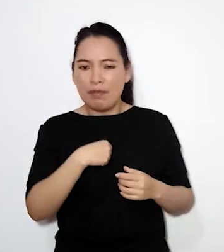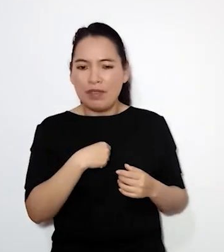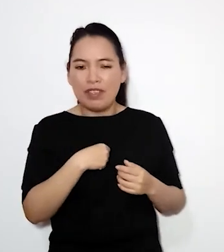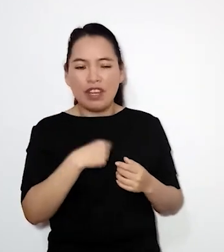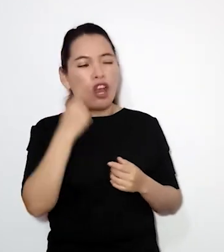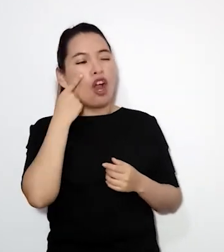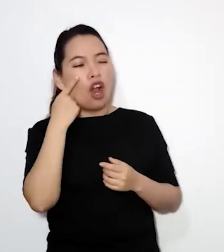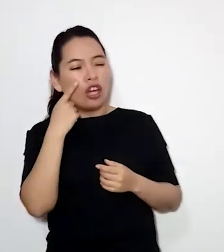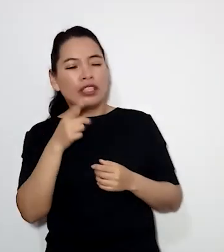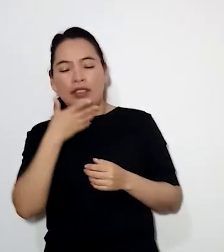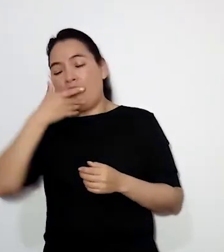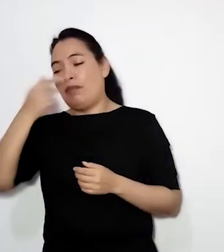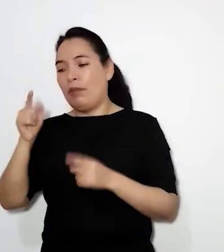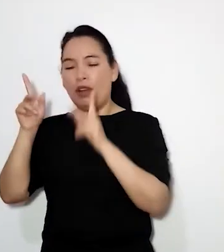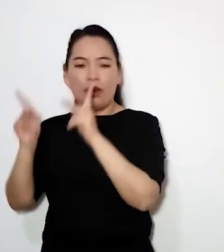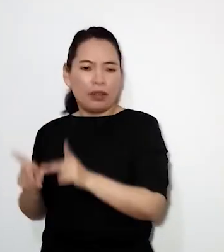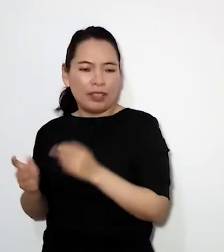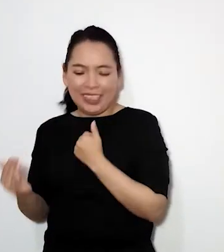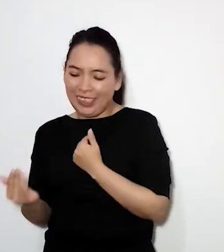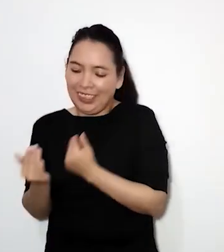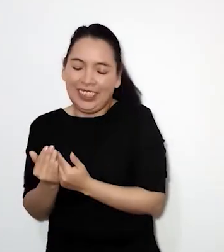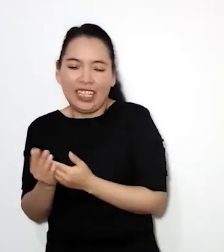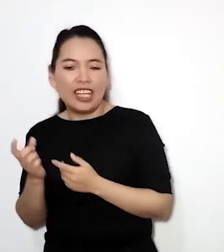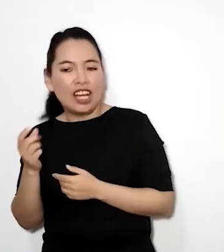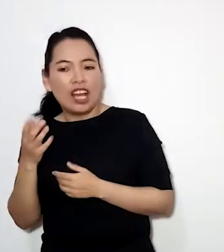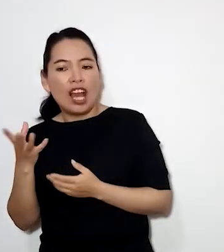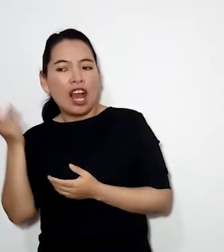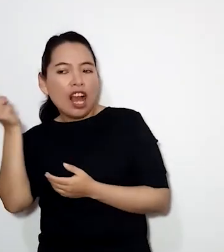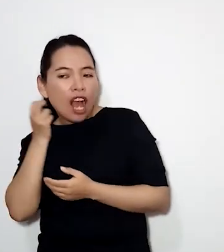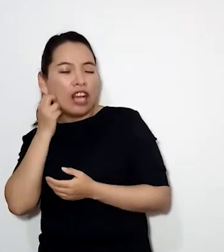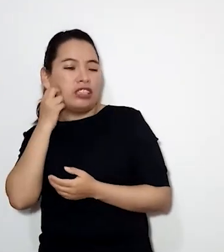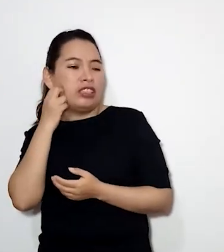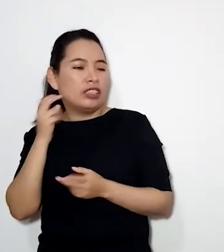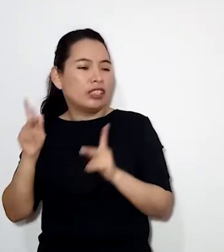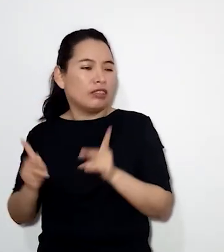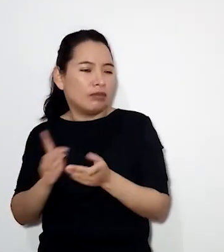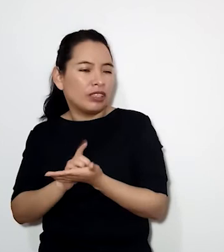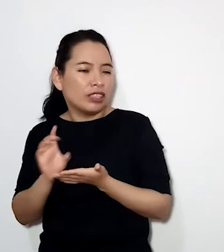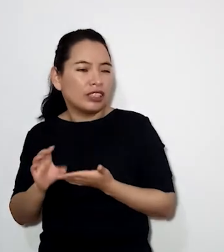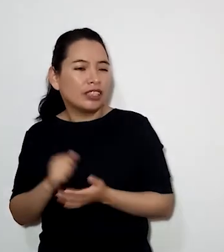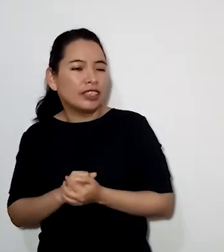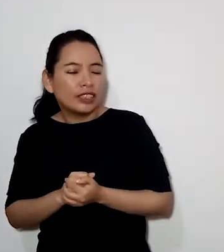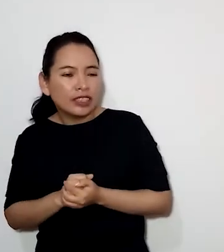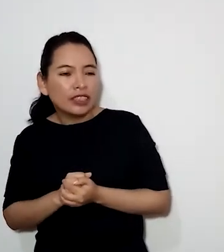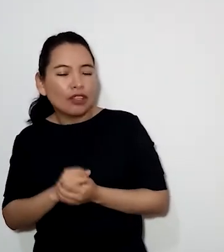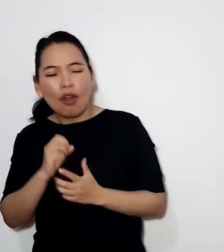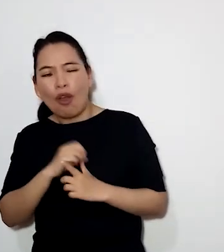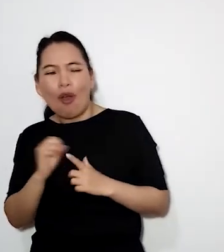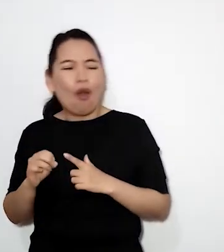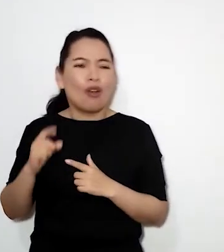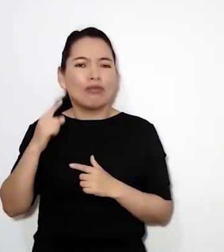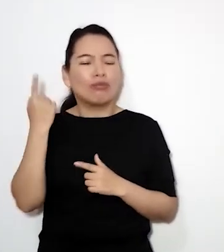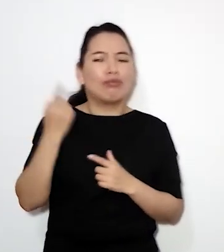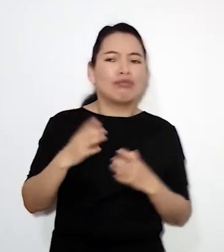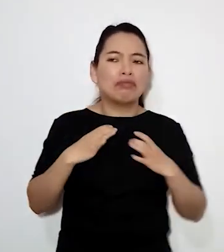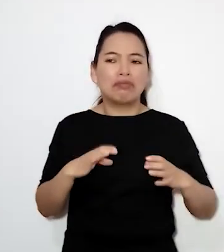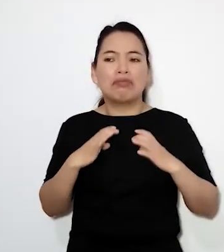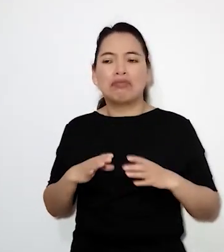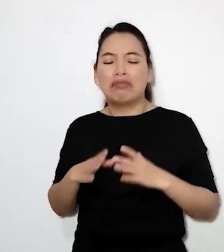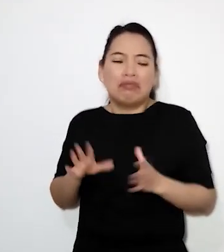para escuchar la narración que otra persona me tiene que decir, o son capacitaciones que se quedan en meras